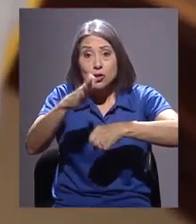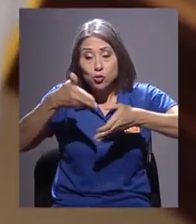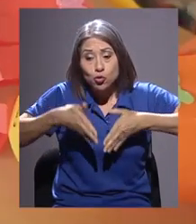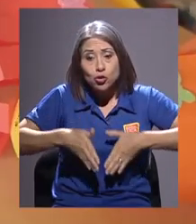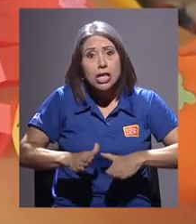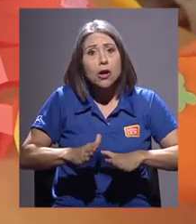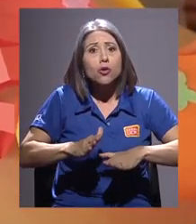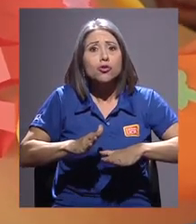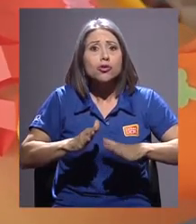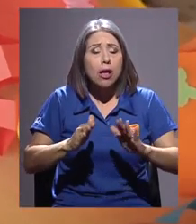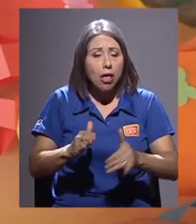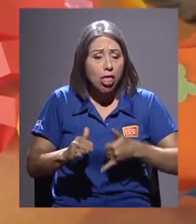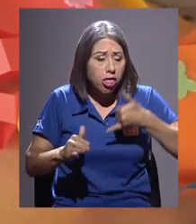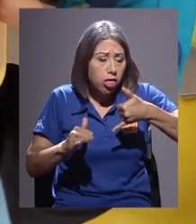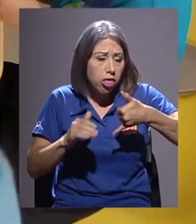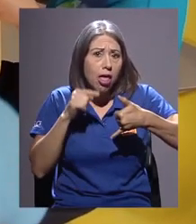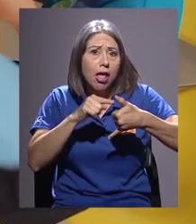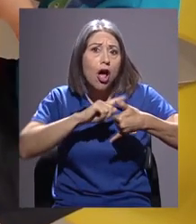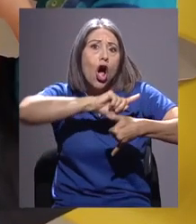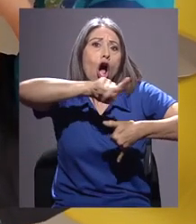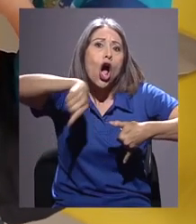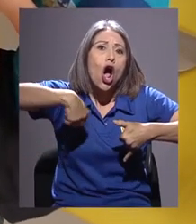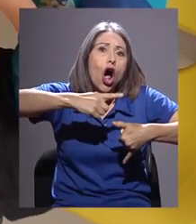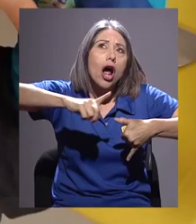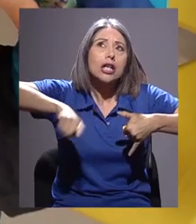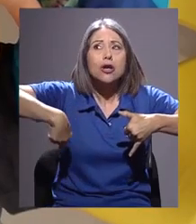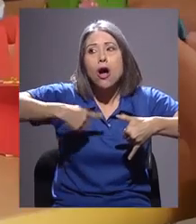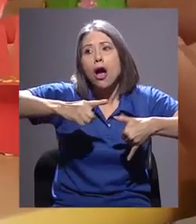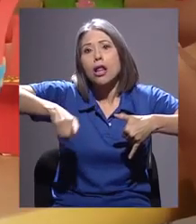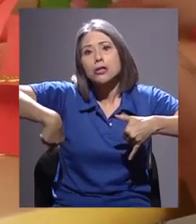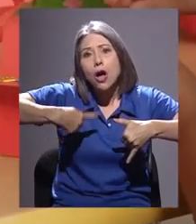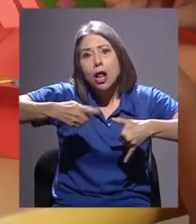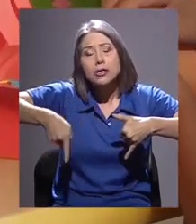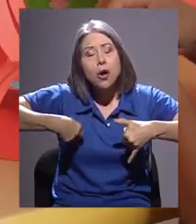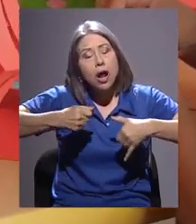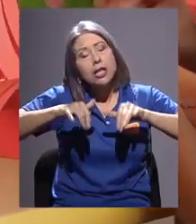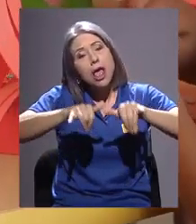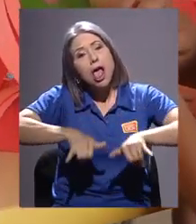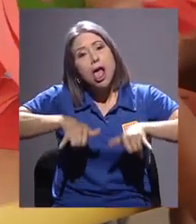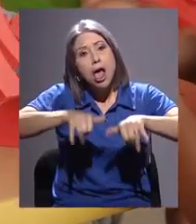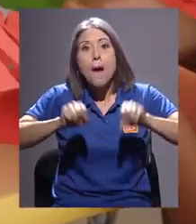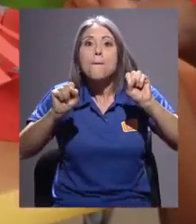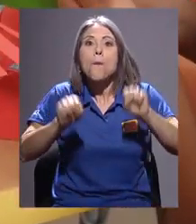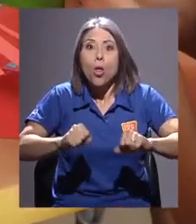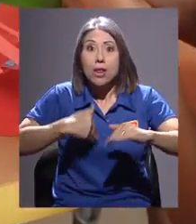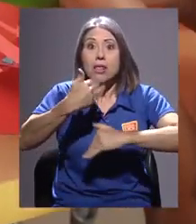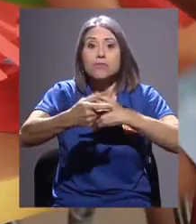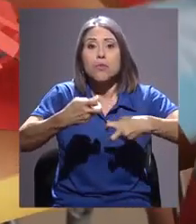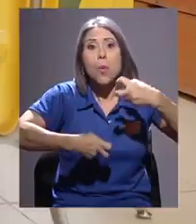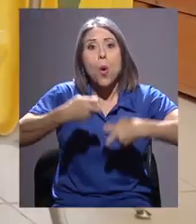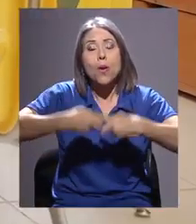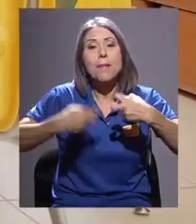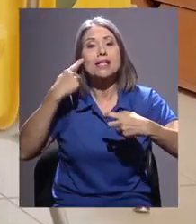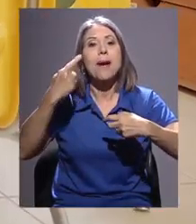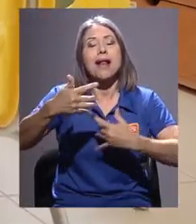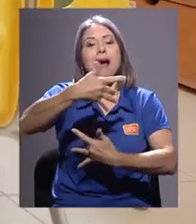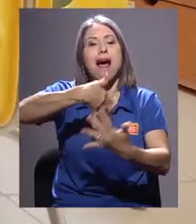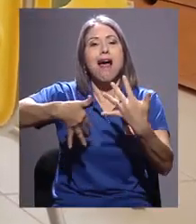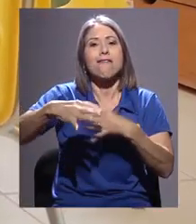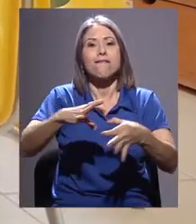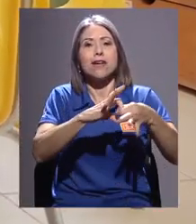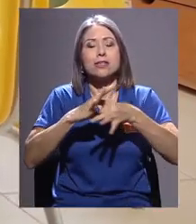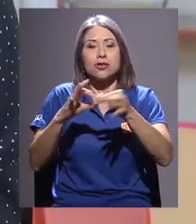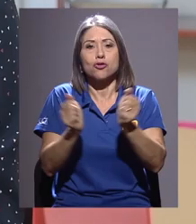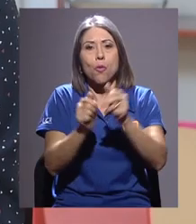frente a las pantallas de los dispositivos móviles podría causarles problemas para relacionarse con las personas.